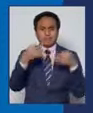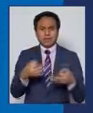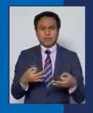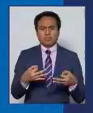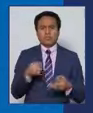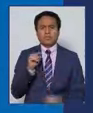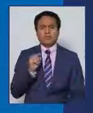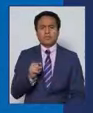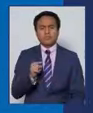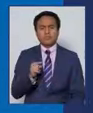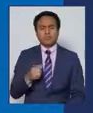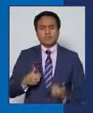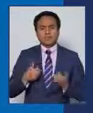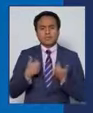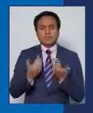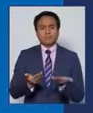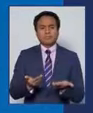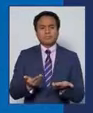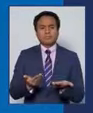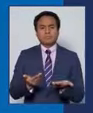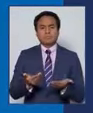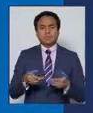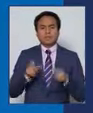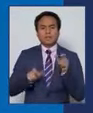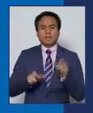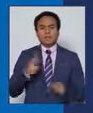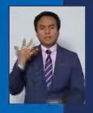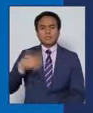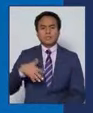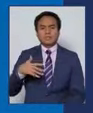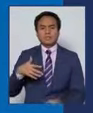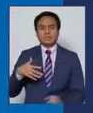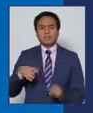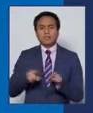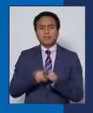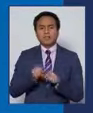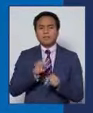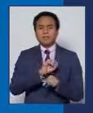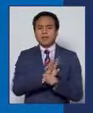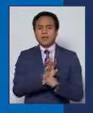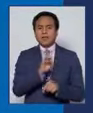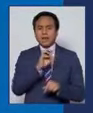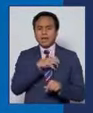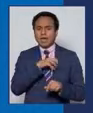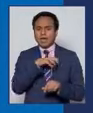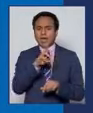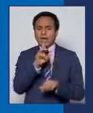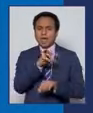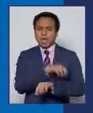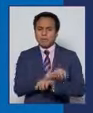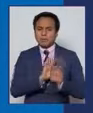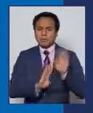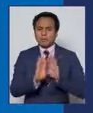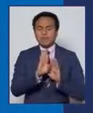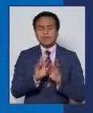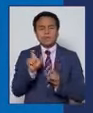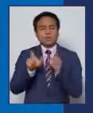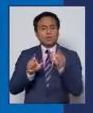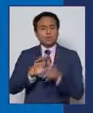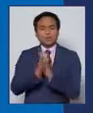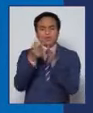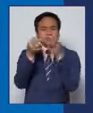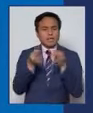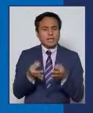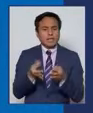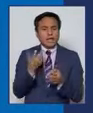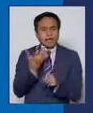eso que estamos dando una batalla muy importante en la región metropolitana. Con respecto a la cifra total de personas